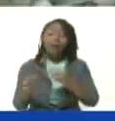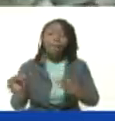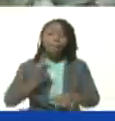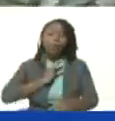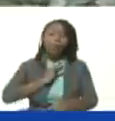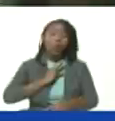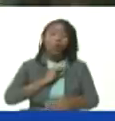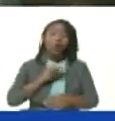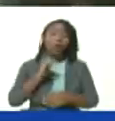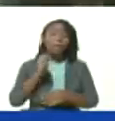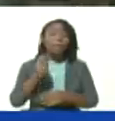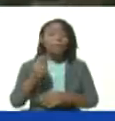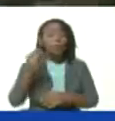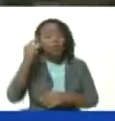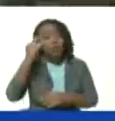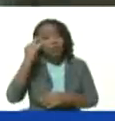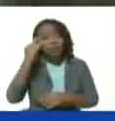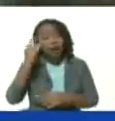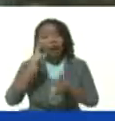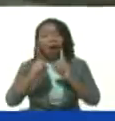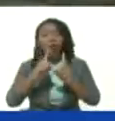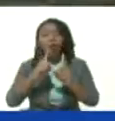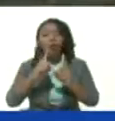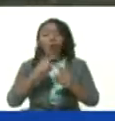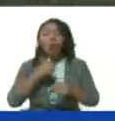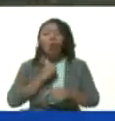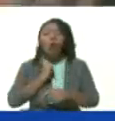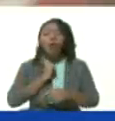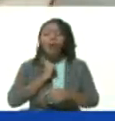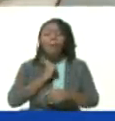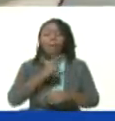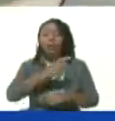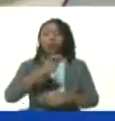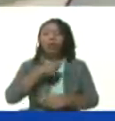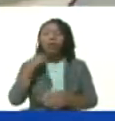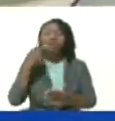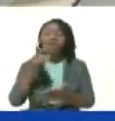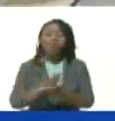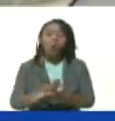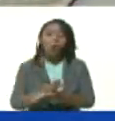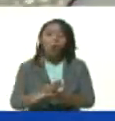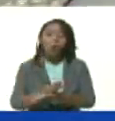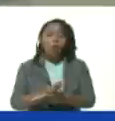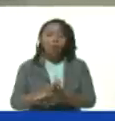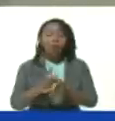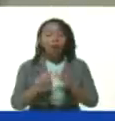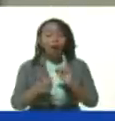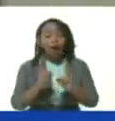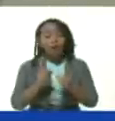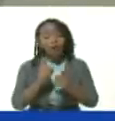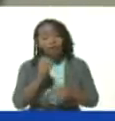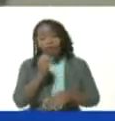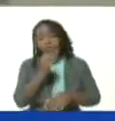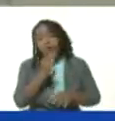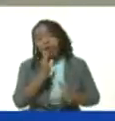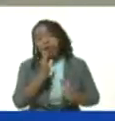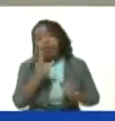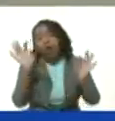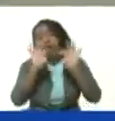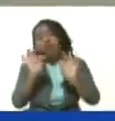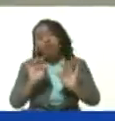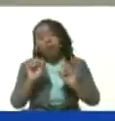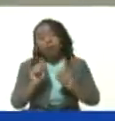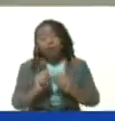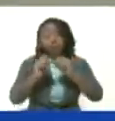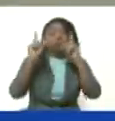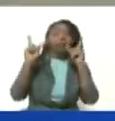en pocos días se lleva a cualquier persona. A veces, bueno, de manera